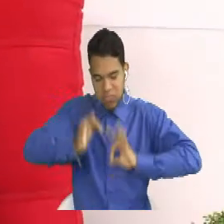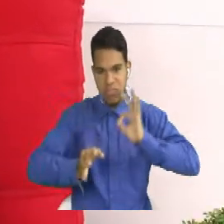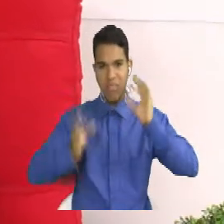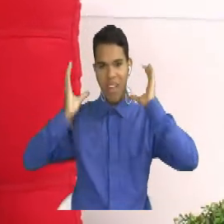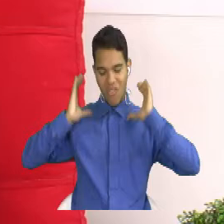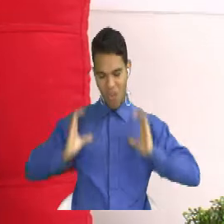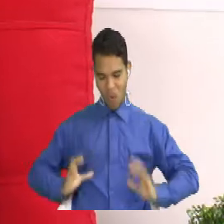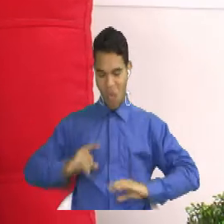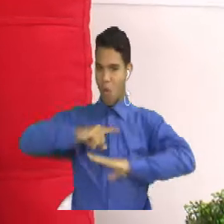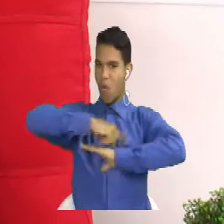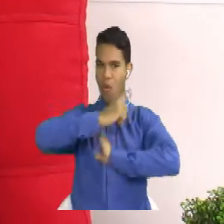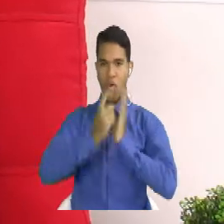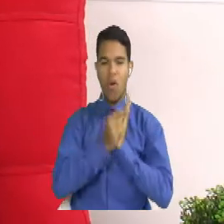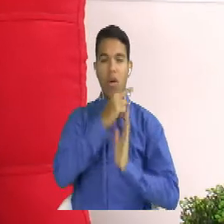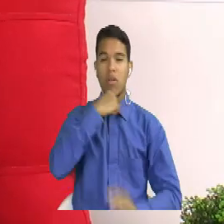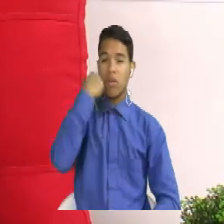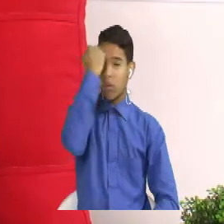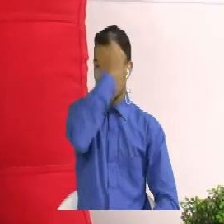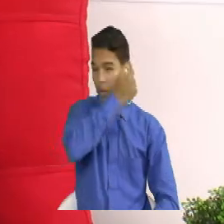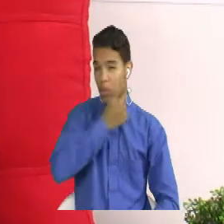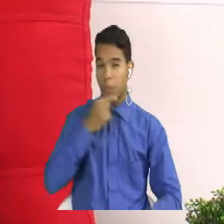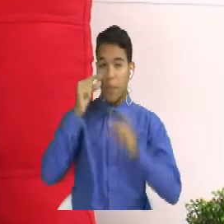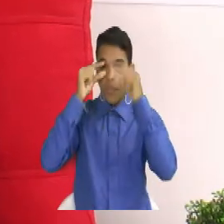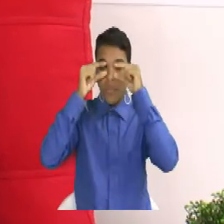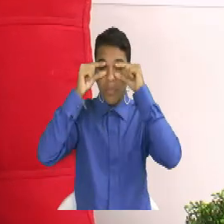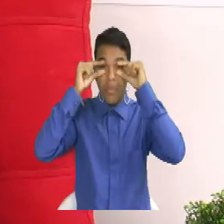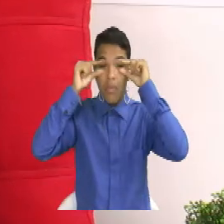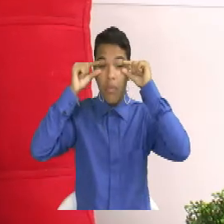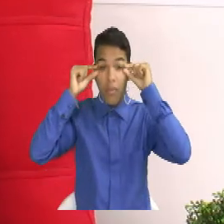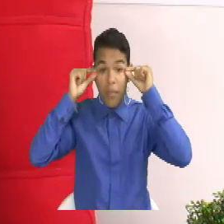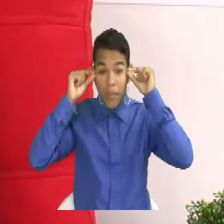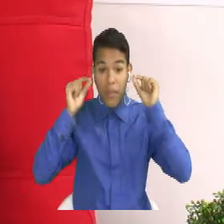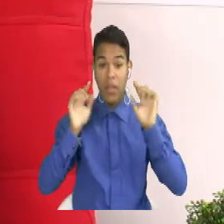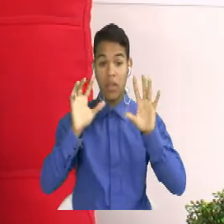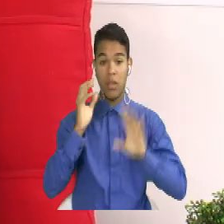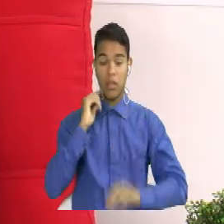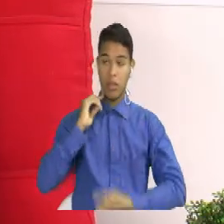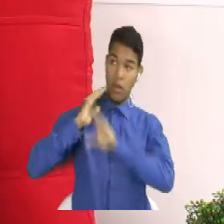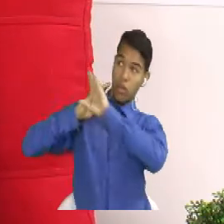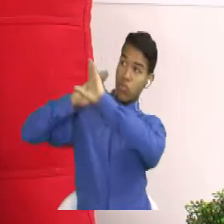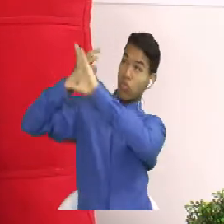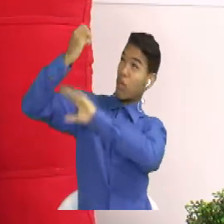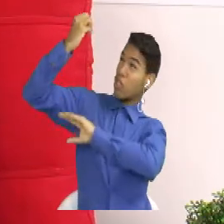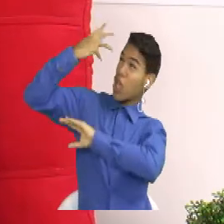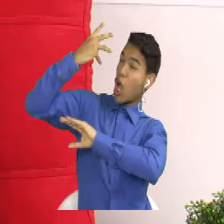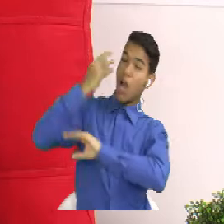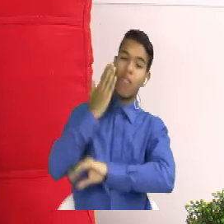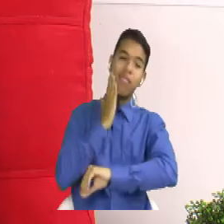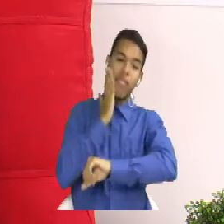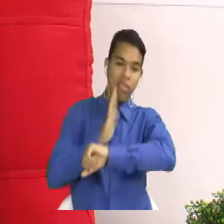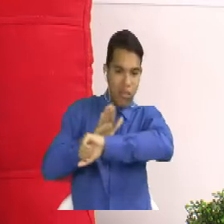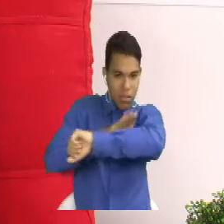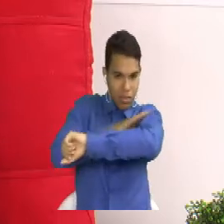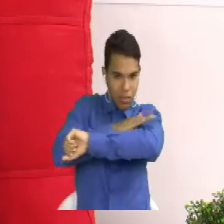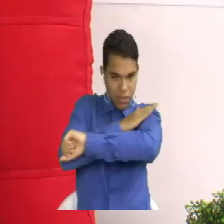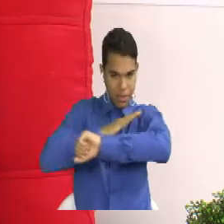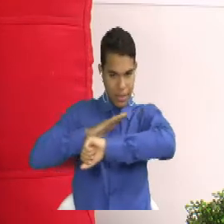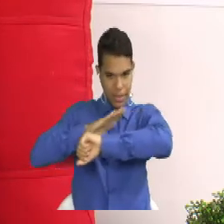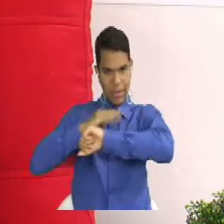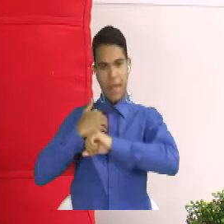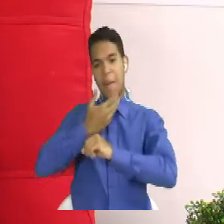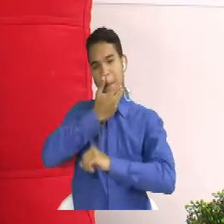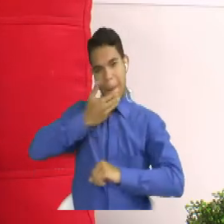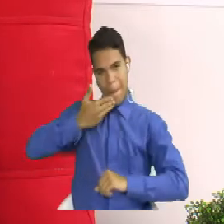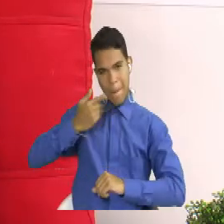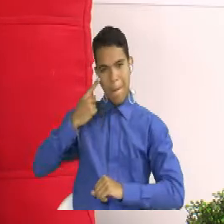buen contorno de ojos, en un buen bloqueador solar. Ese debe ser nuestro maquillaje favorito para el clima que nosotros, nuestra